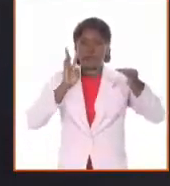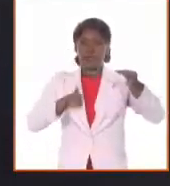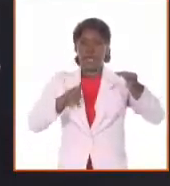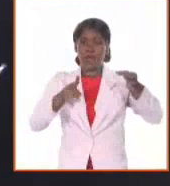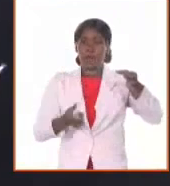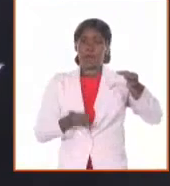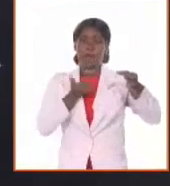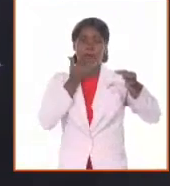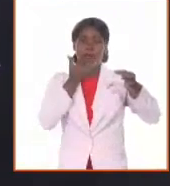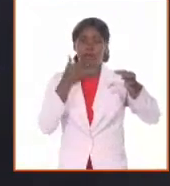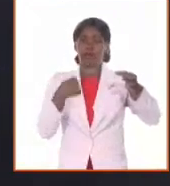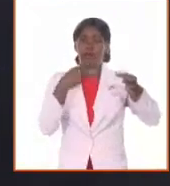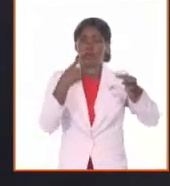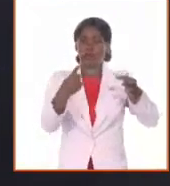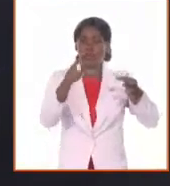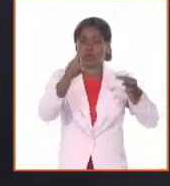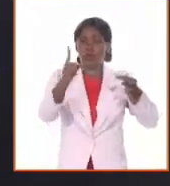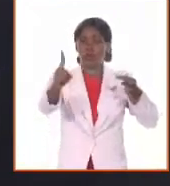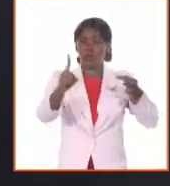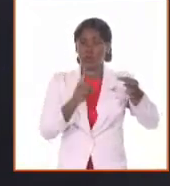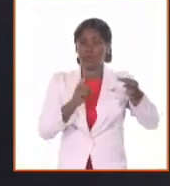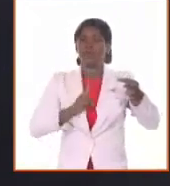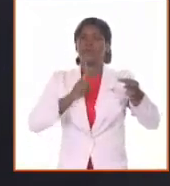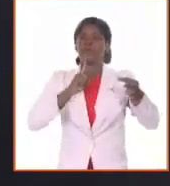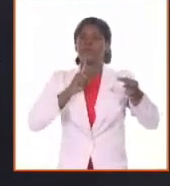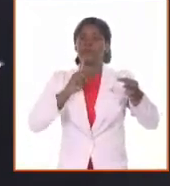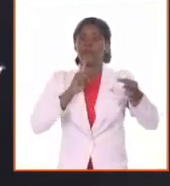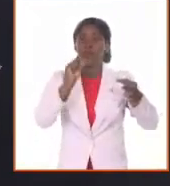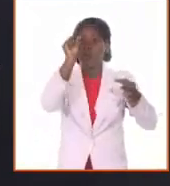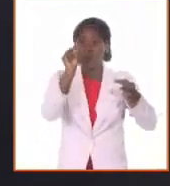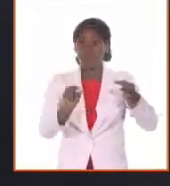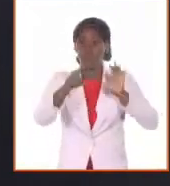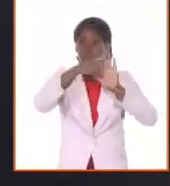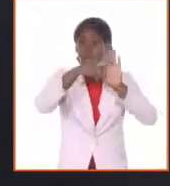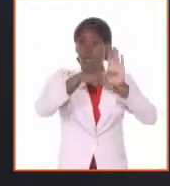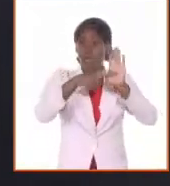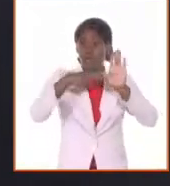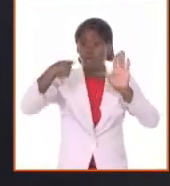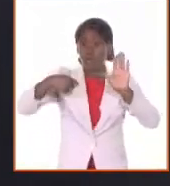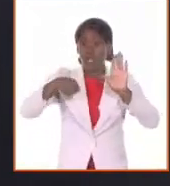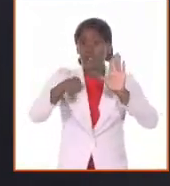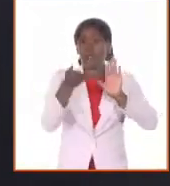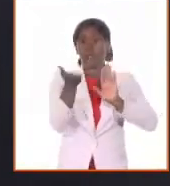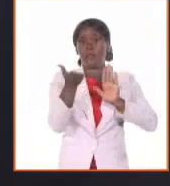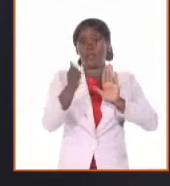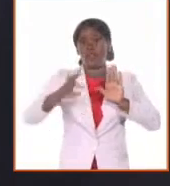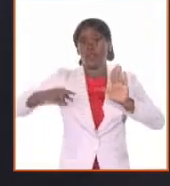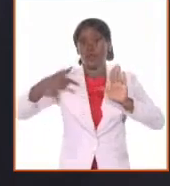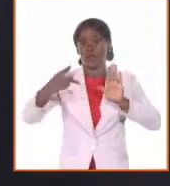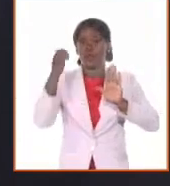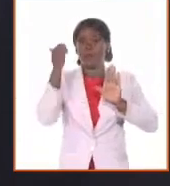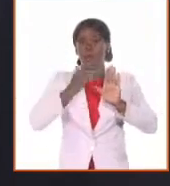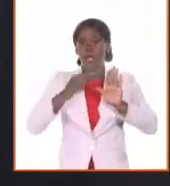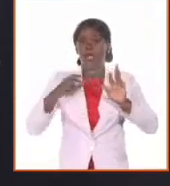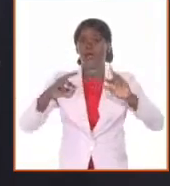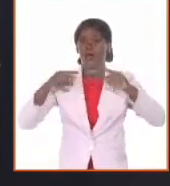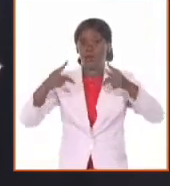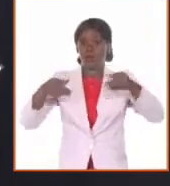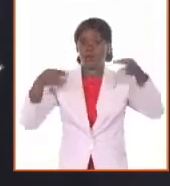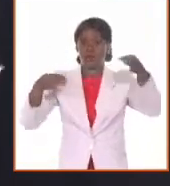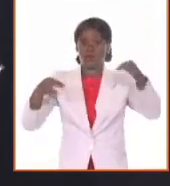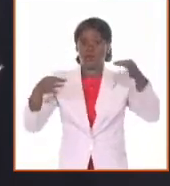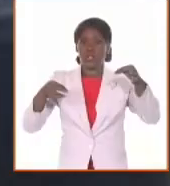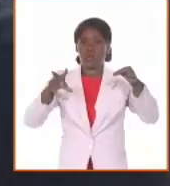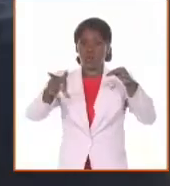asistir con ese mismo notario que le hizo la corrección del documento y volver a solicitar su servicio o sea ya no tendría que nuevamente